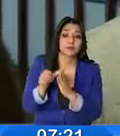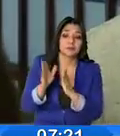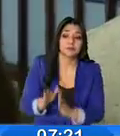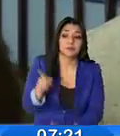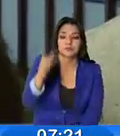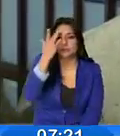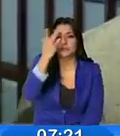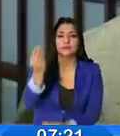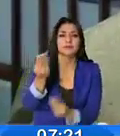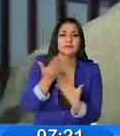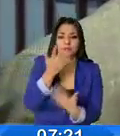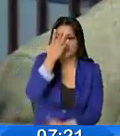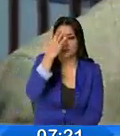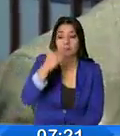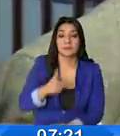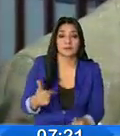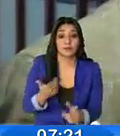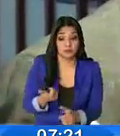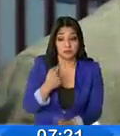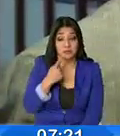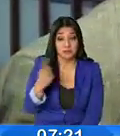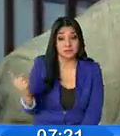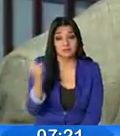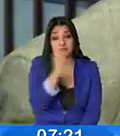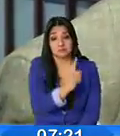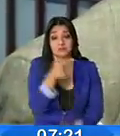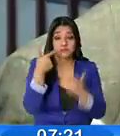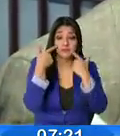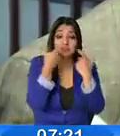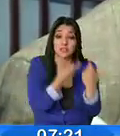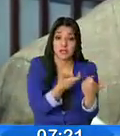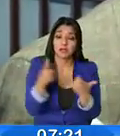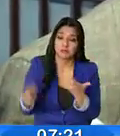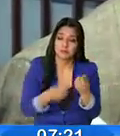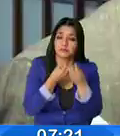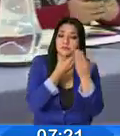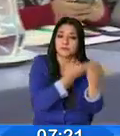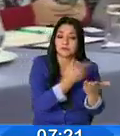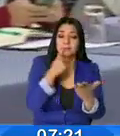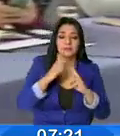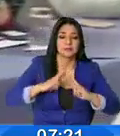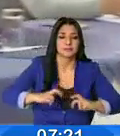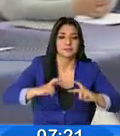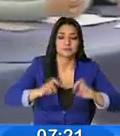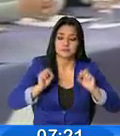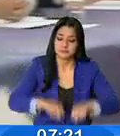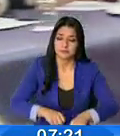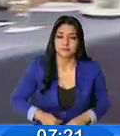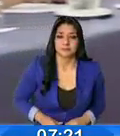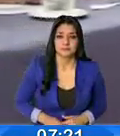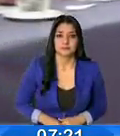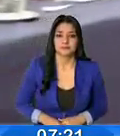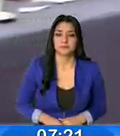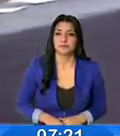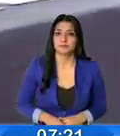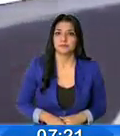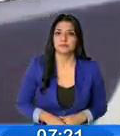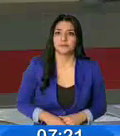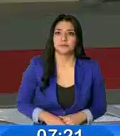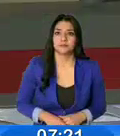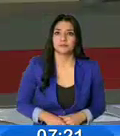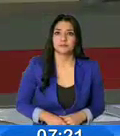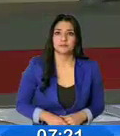qué lo hizo, pero yo le vuelvo a repetir, le animo a que se acerque a la Fiscalía y que contribuya a la investigación. En Quito informó Adriana